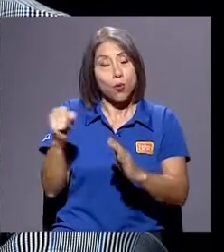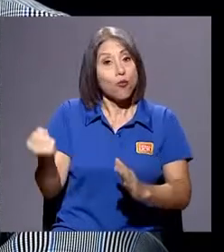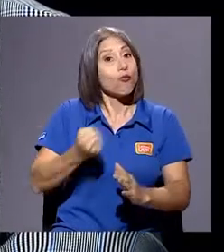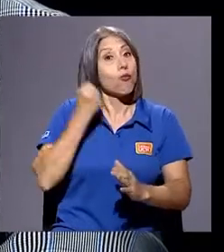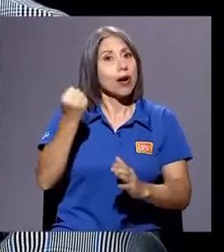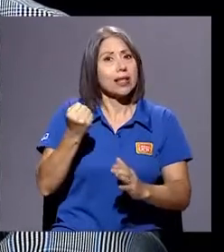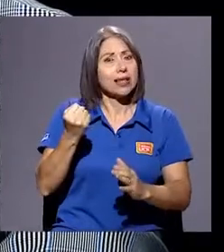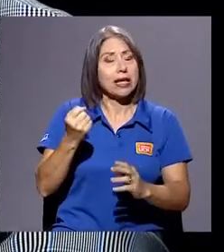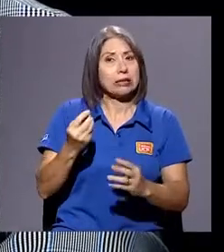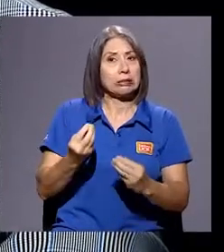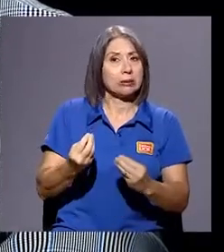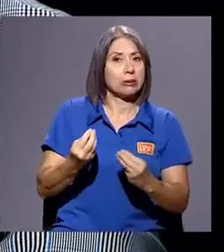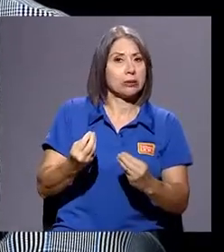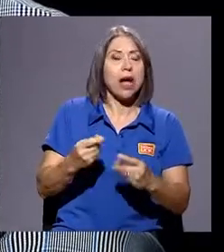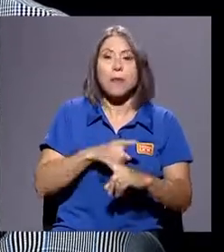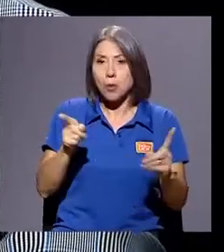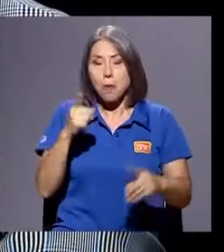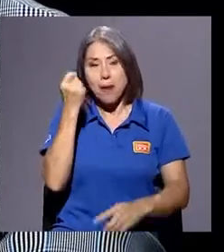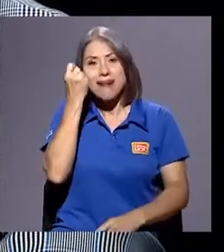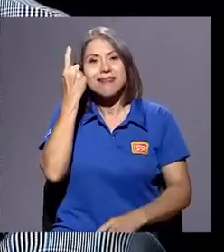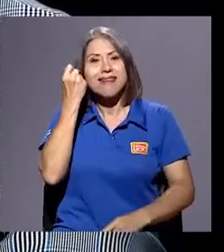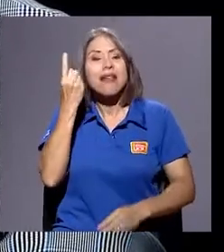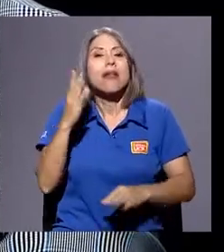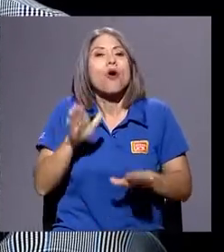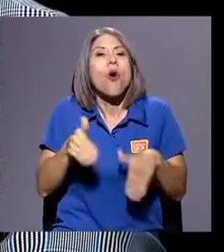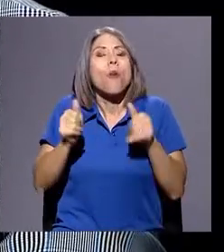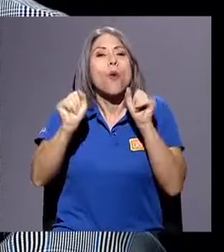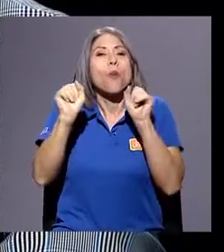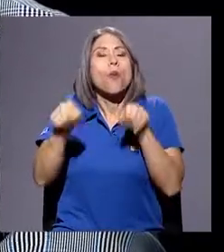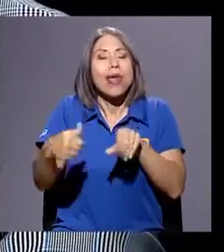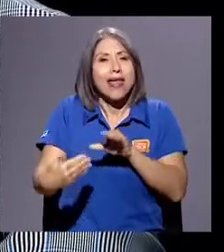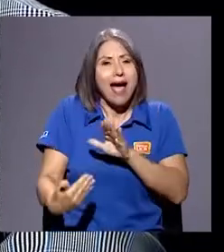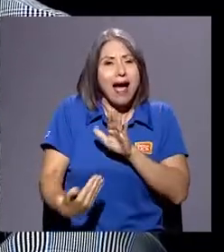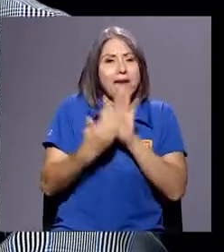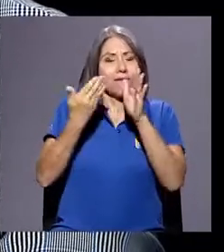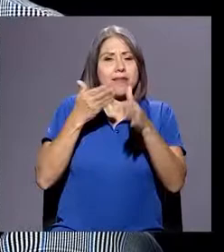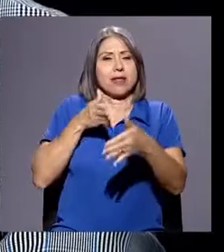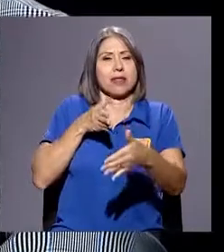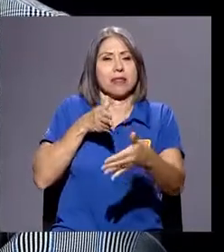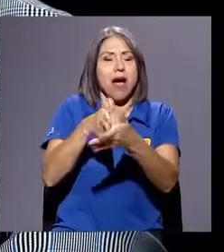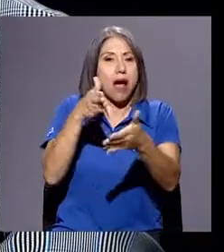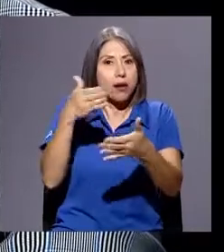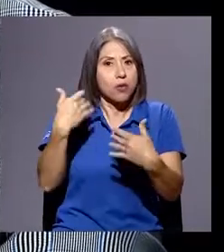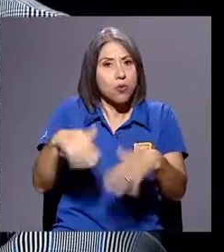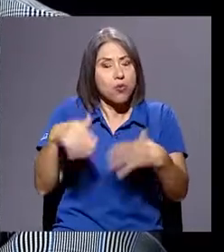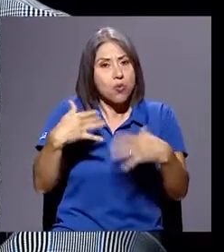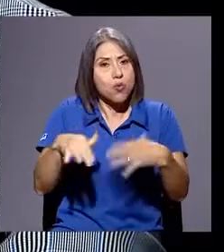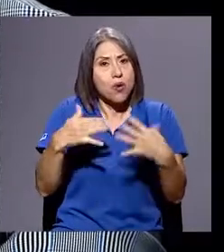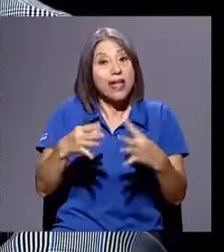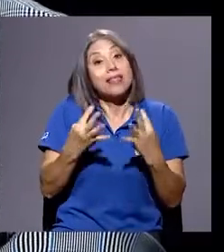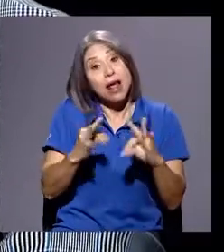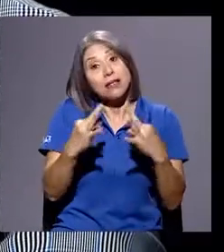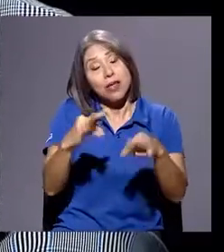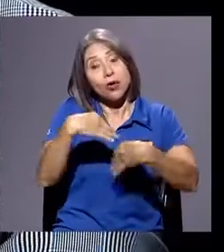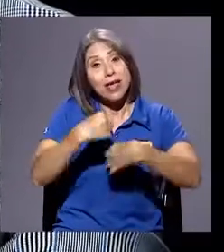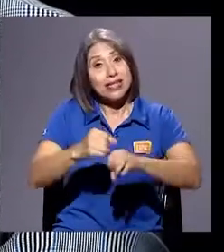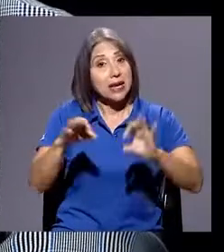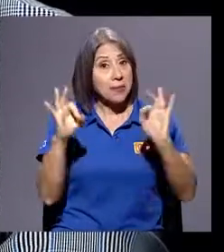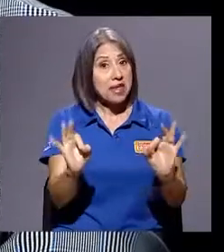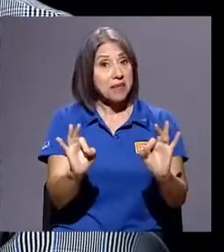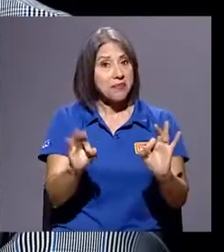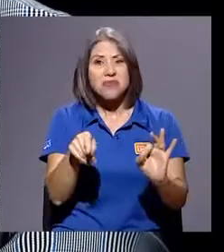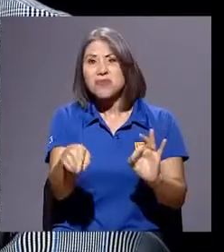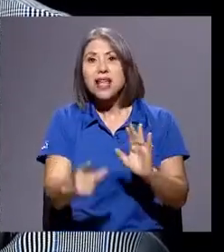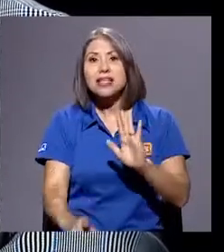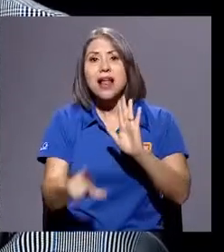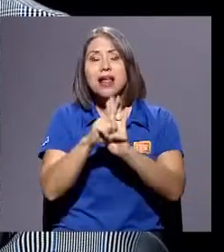pero para entender cómo algo nos puede afectar de una forma tratando de hacer el bien, ¿verdad? Y es la ley de